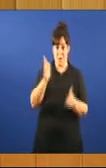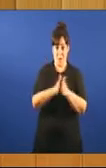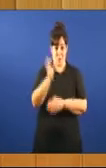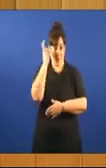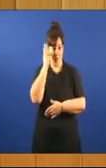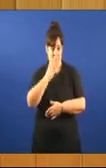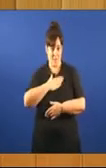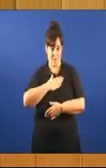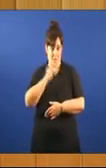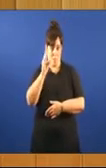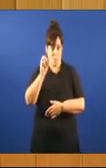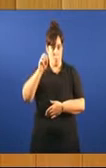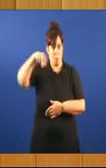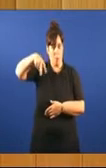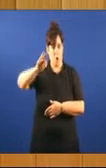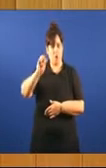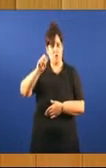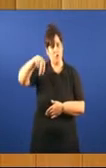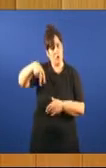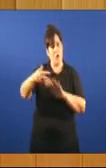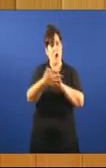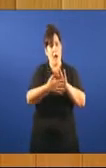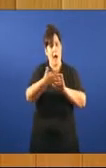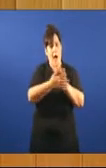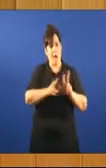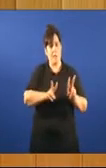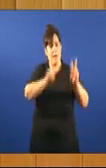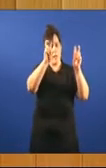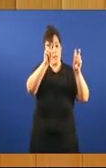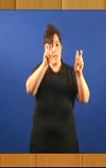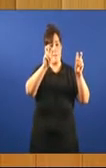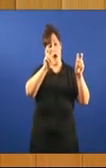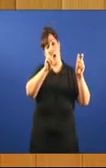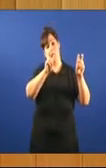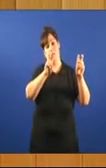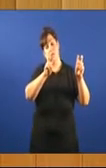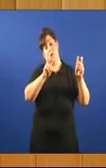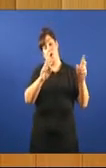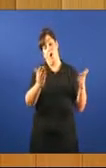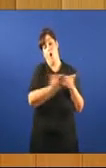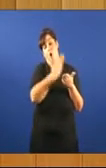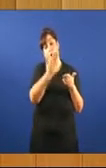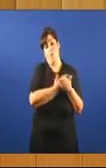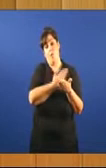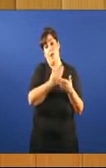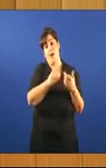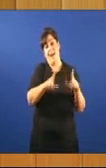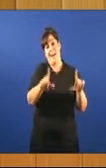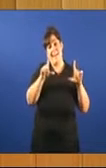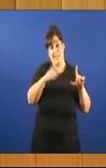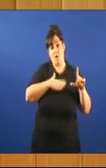Pontón cando lembraba o retrato de Dorian Gray, de Oscar Wilde, desde esta mesma